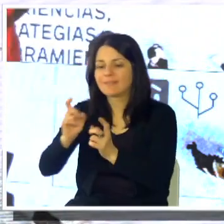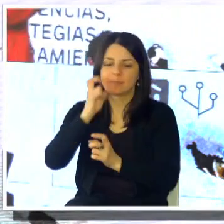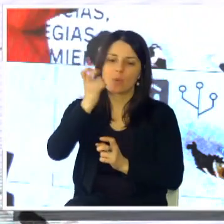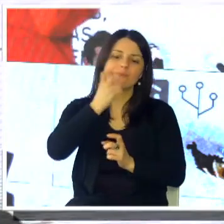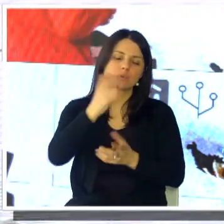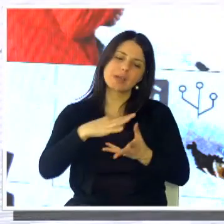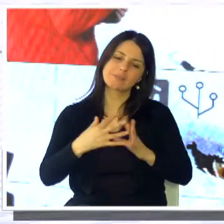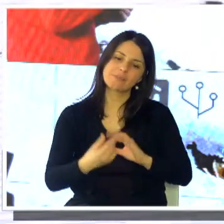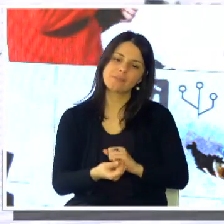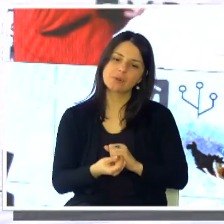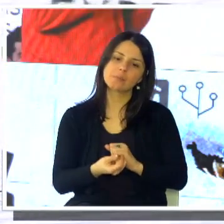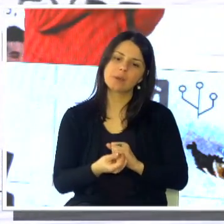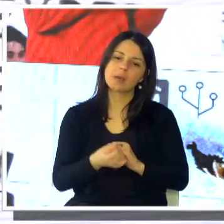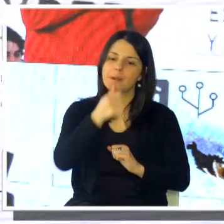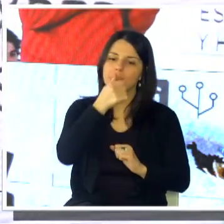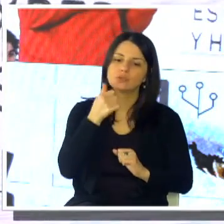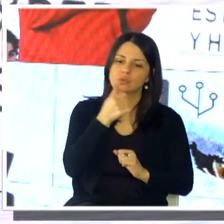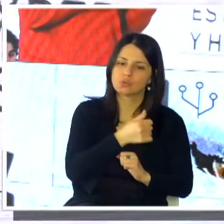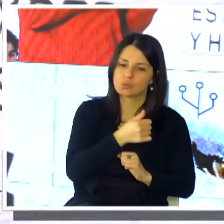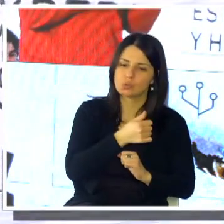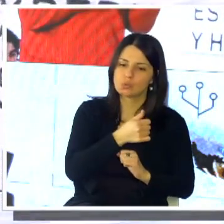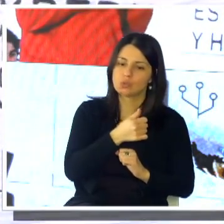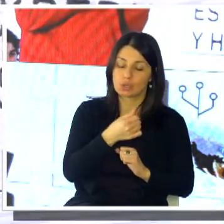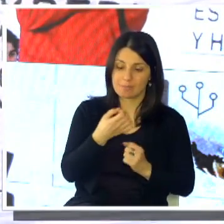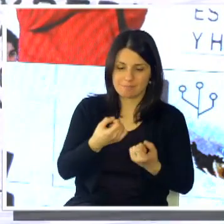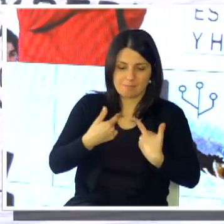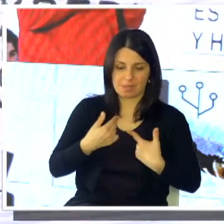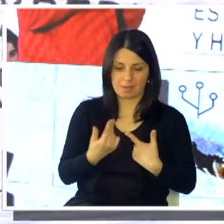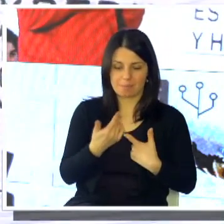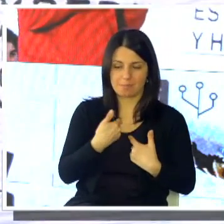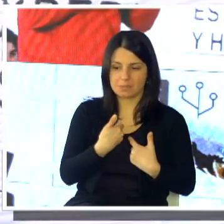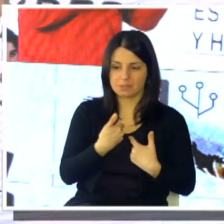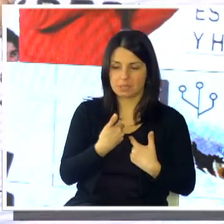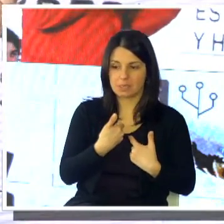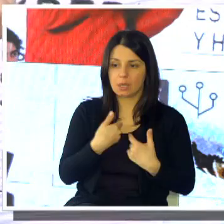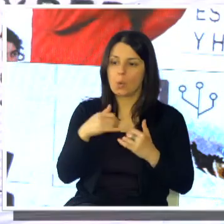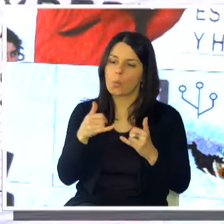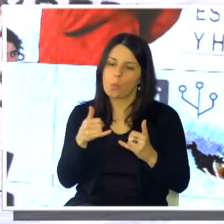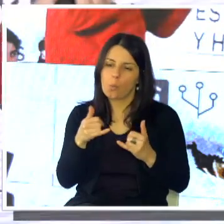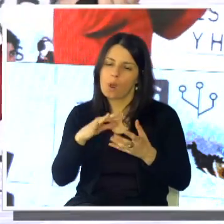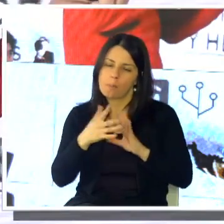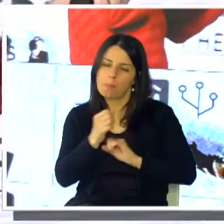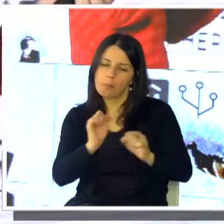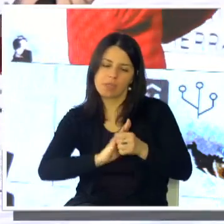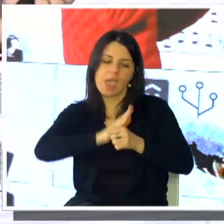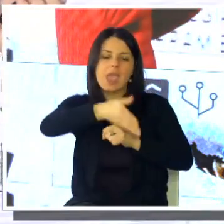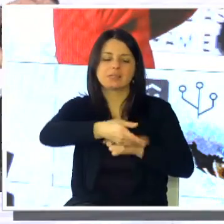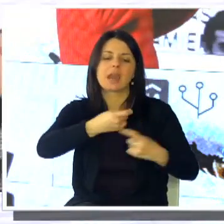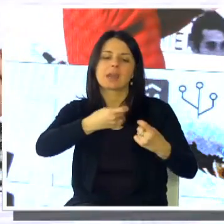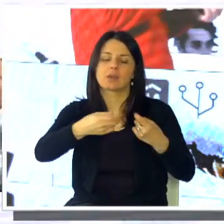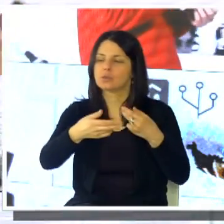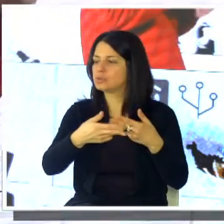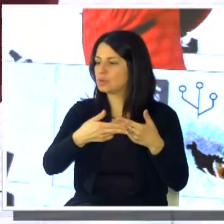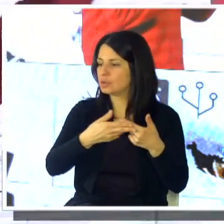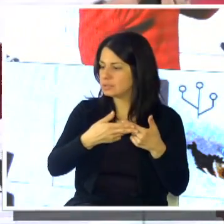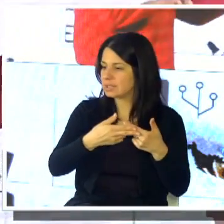de alguna manera soluciones que me permitan jugar o entrar en el negocio de Internet de las